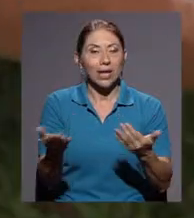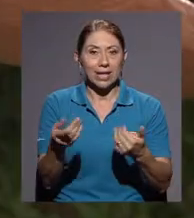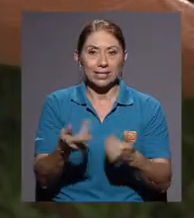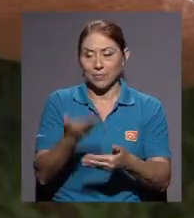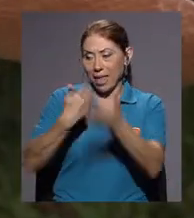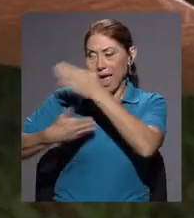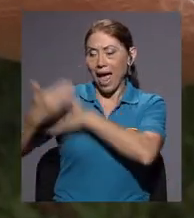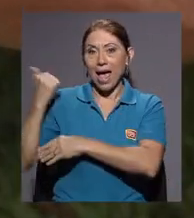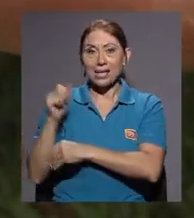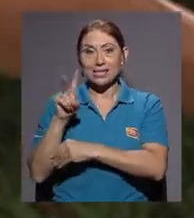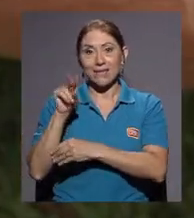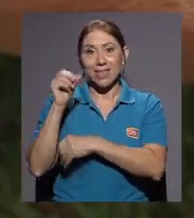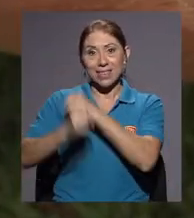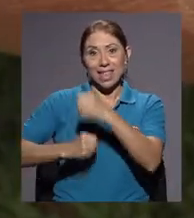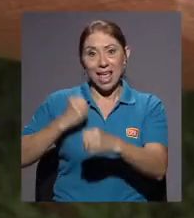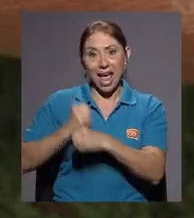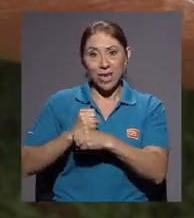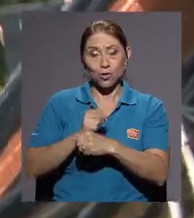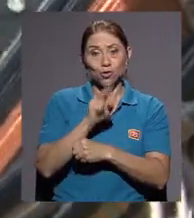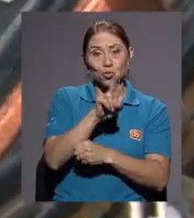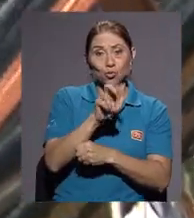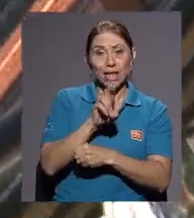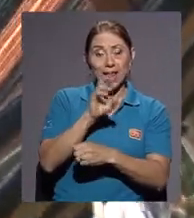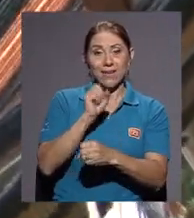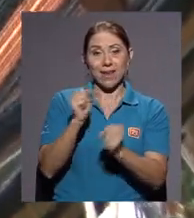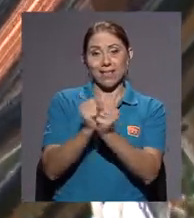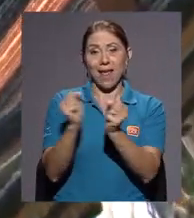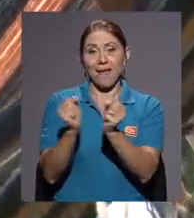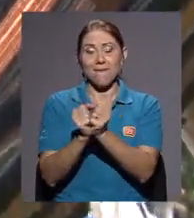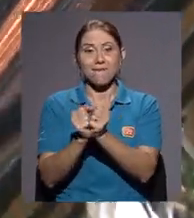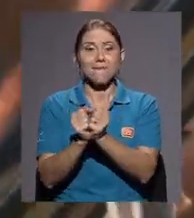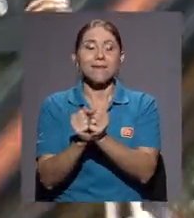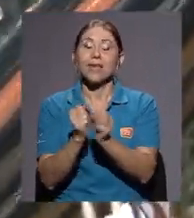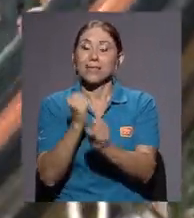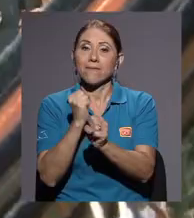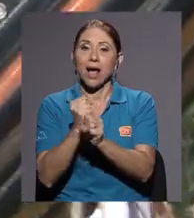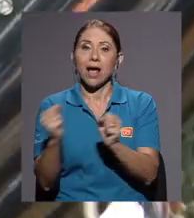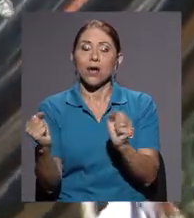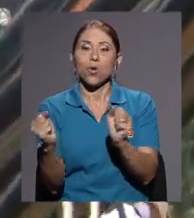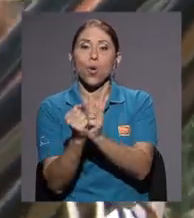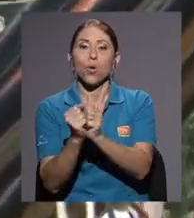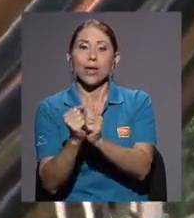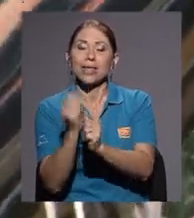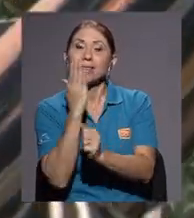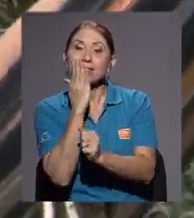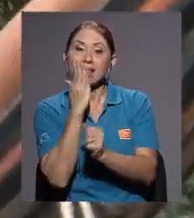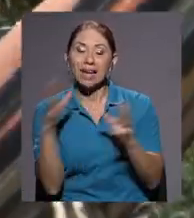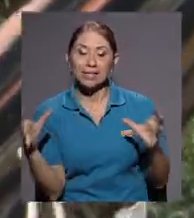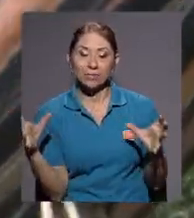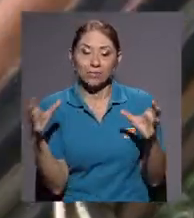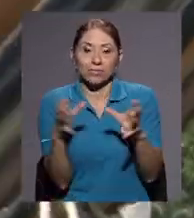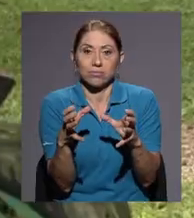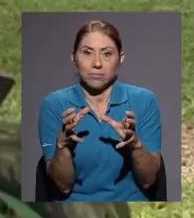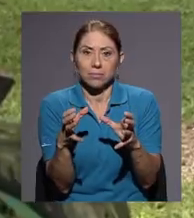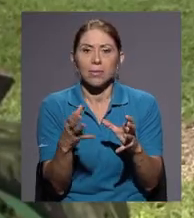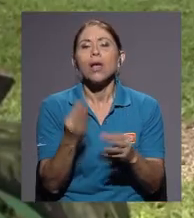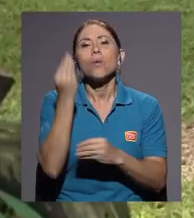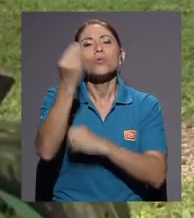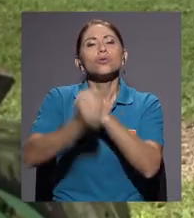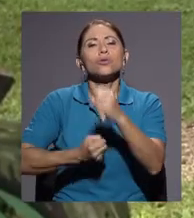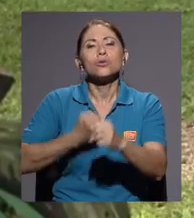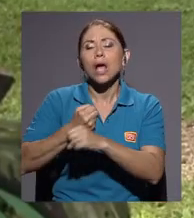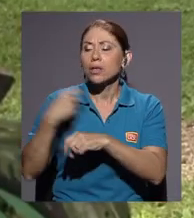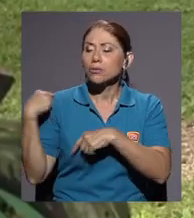hace 20 años con los grupos indígenas. Venimos en un proceso hace muchísimos años de articulación, un